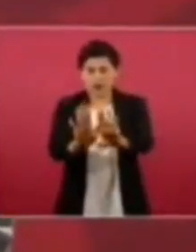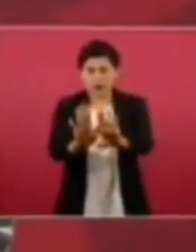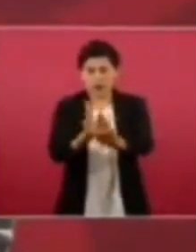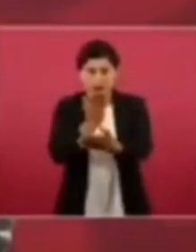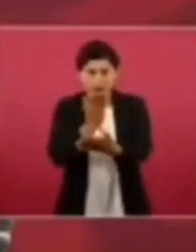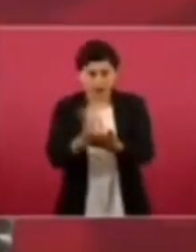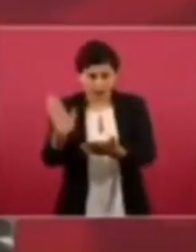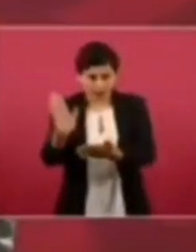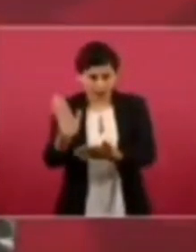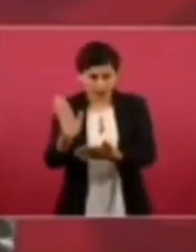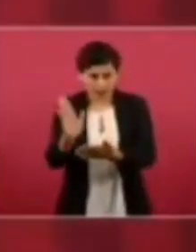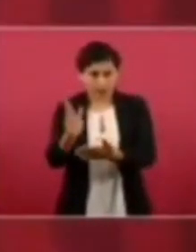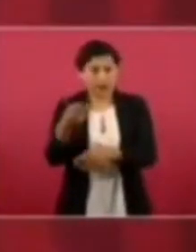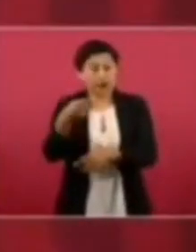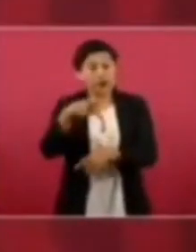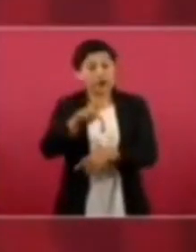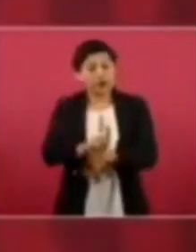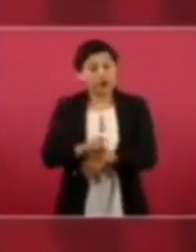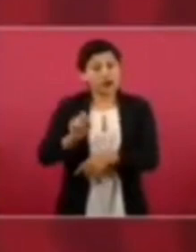el mismo